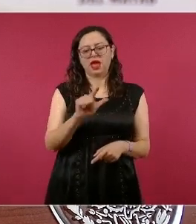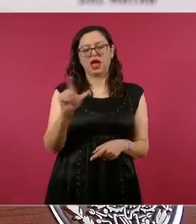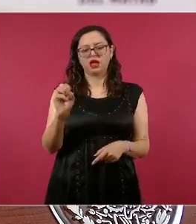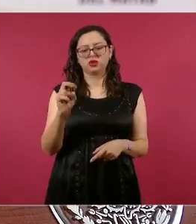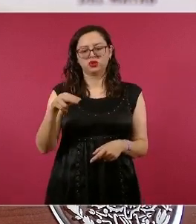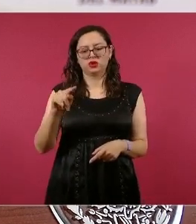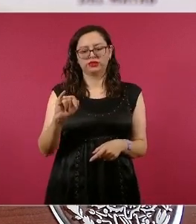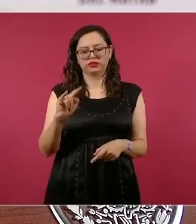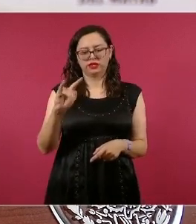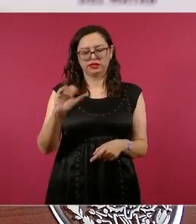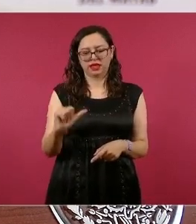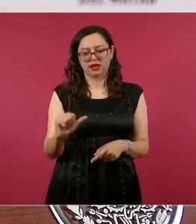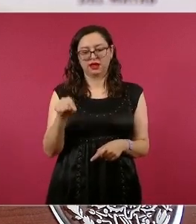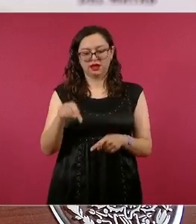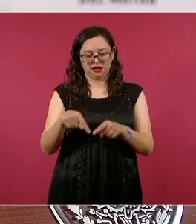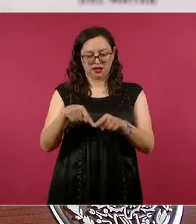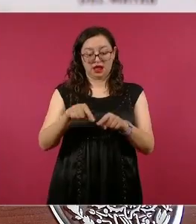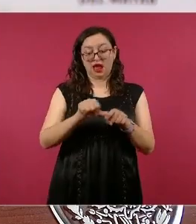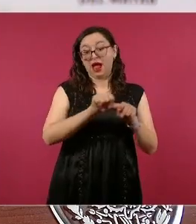Durango?